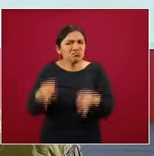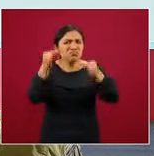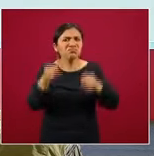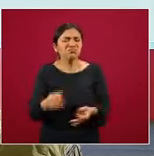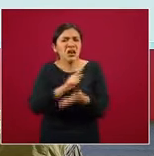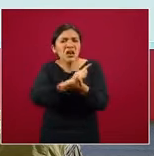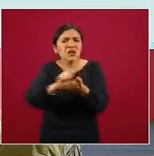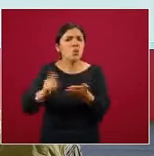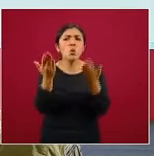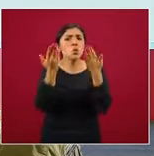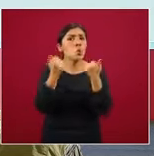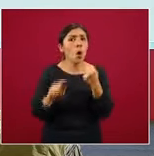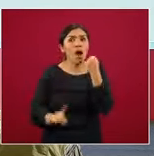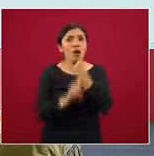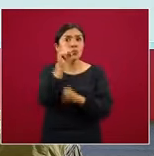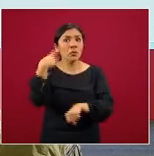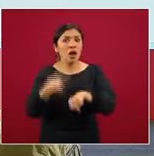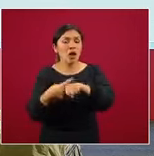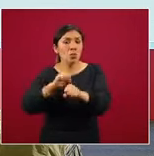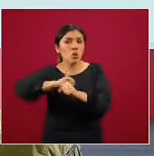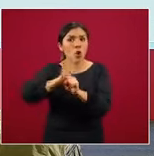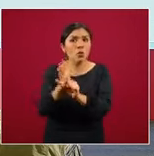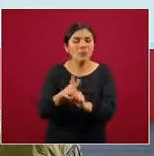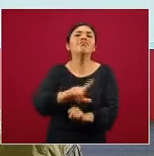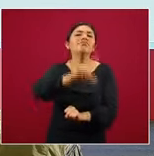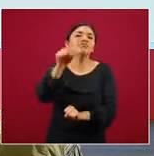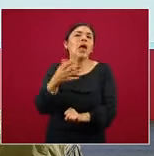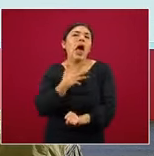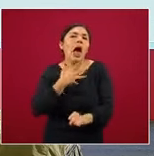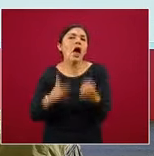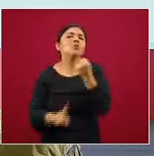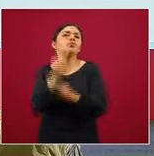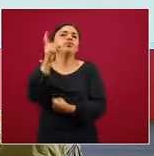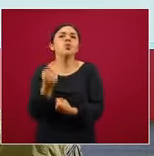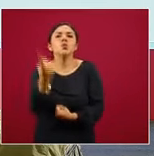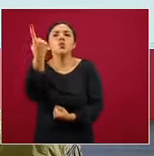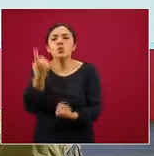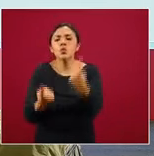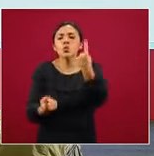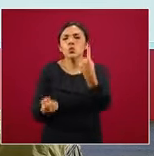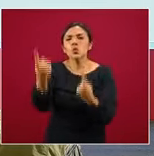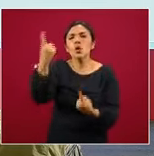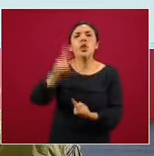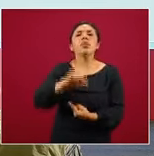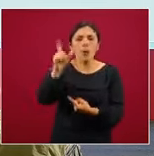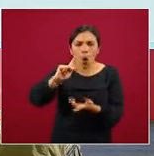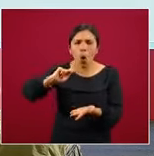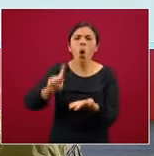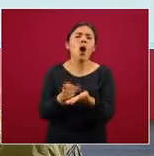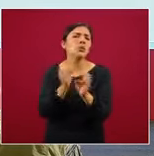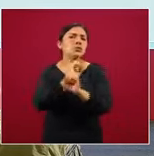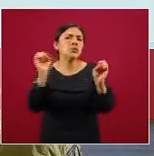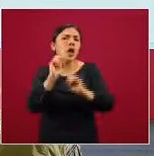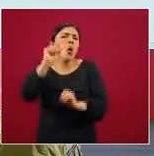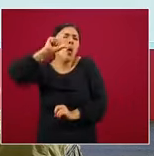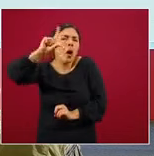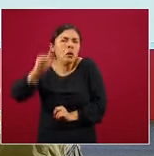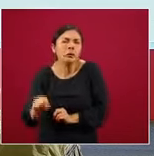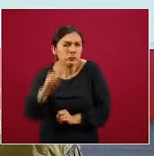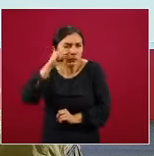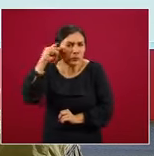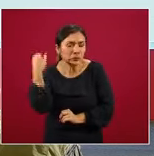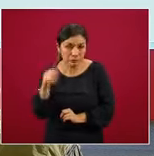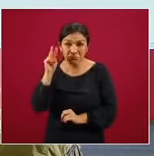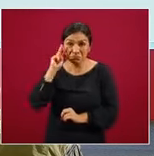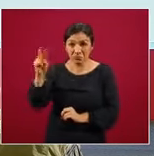originalmente sin casos, que después tuvieron casos y después regresaron a no tener casos o tener muy poquitos.